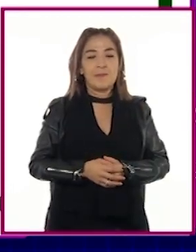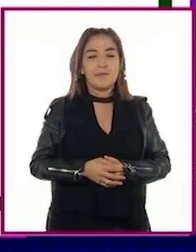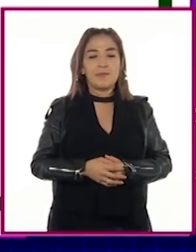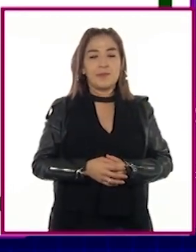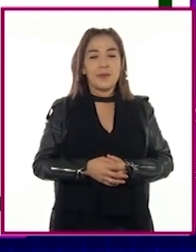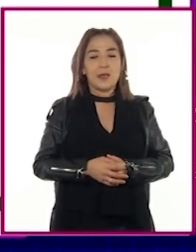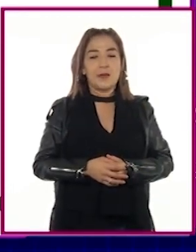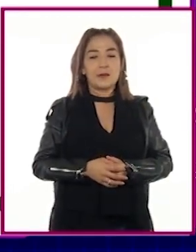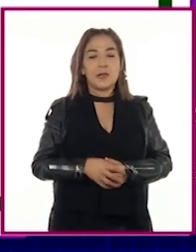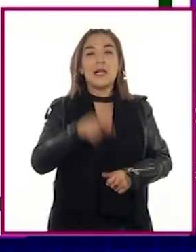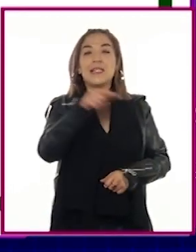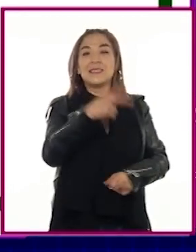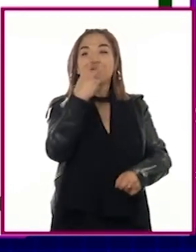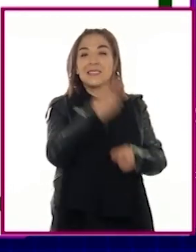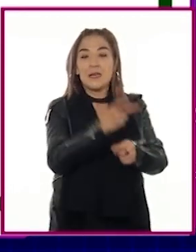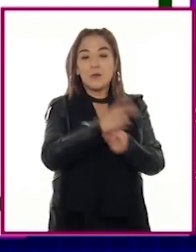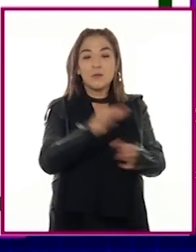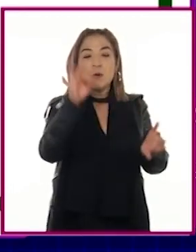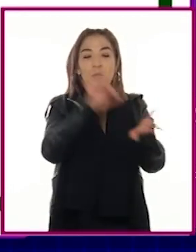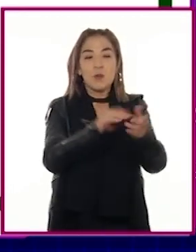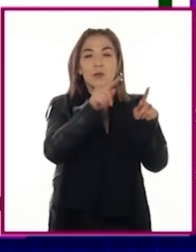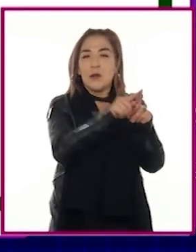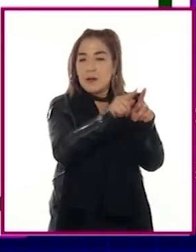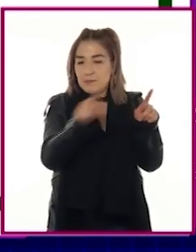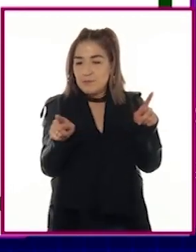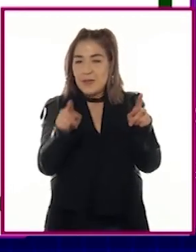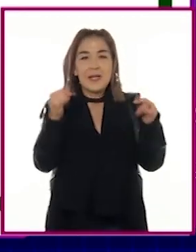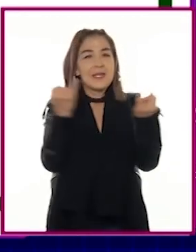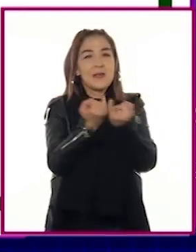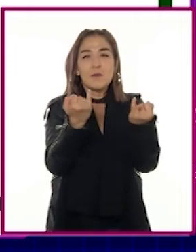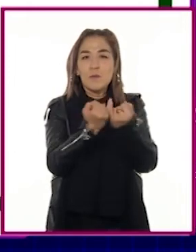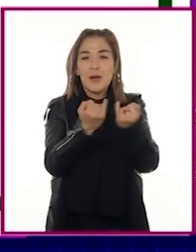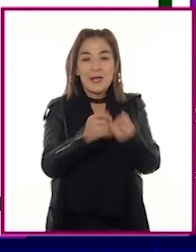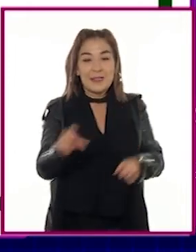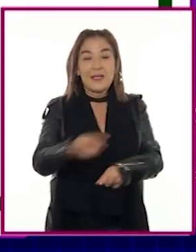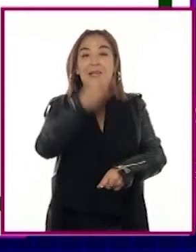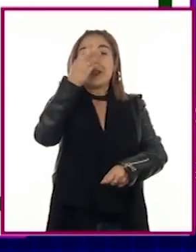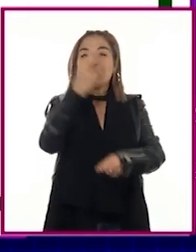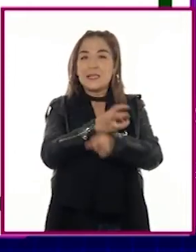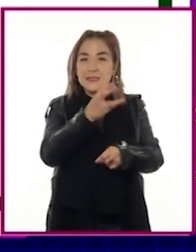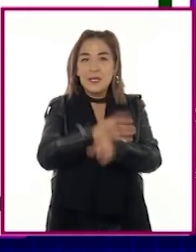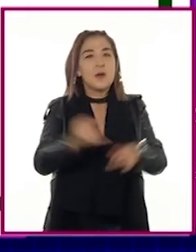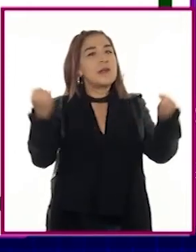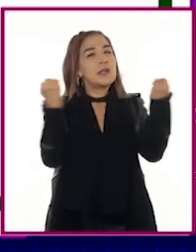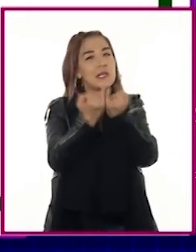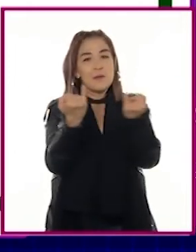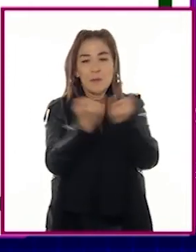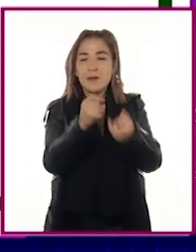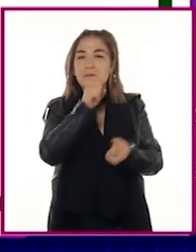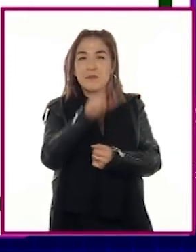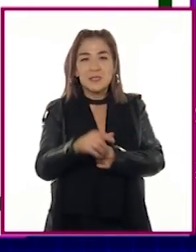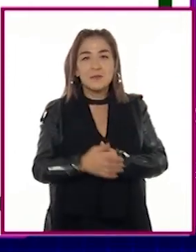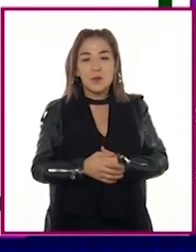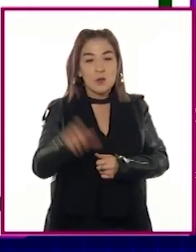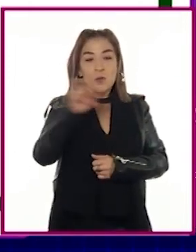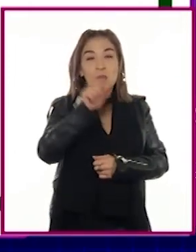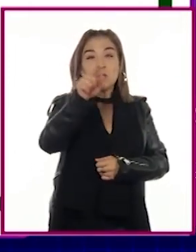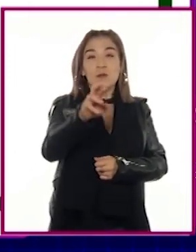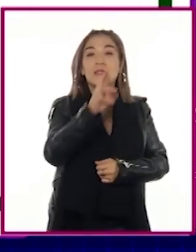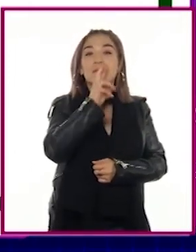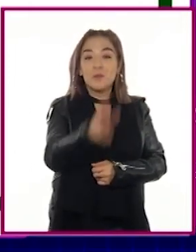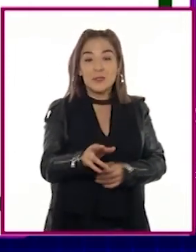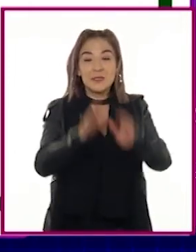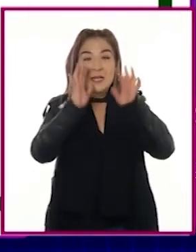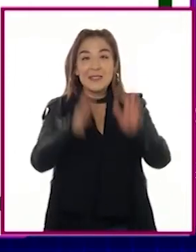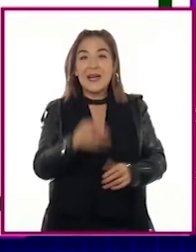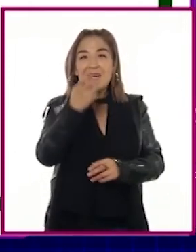simétrico del segundo punto del polígono. Para el tercer vértice se repite el procedimiento. Una vez obtenidos todos los